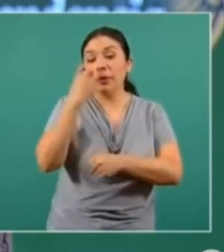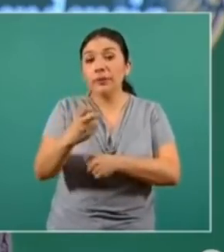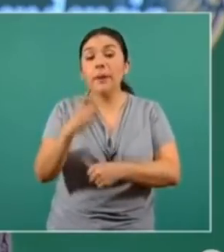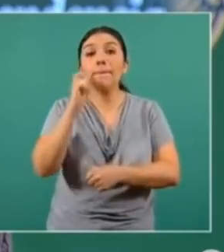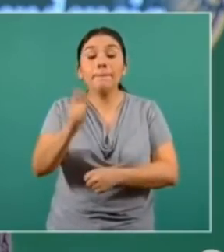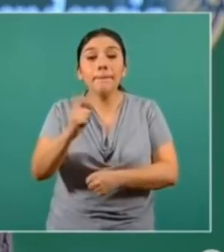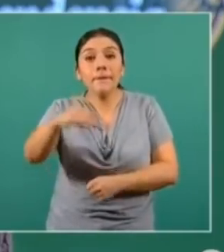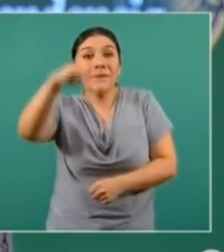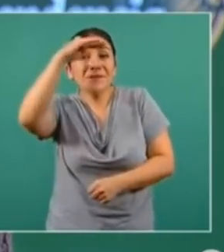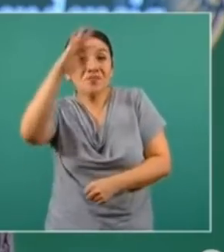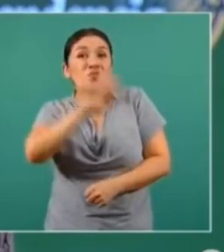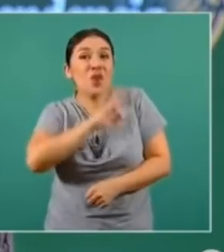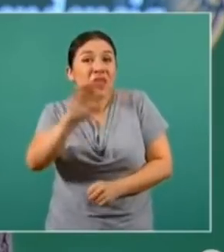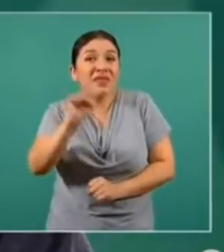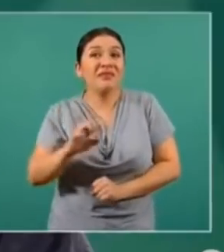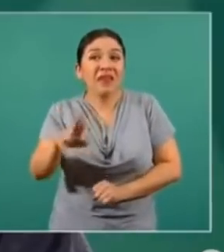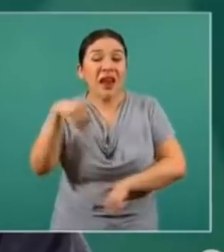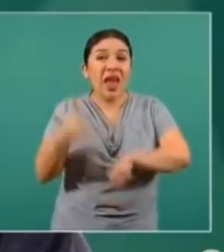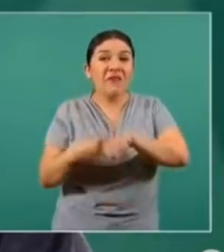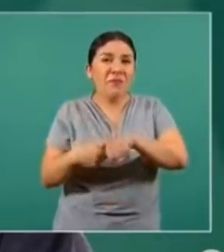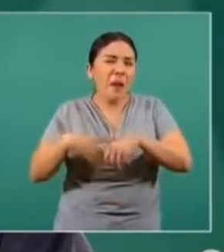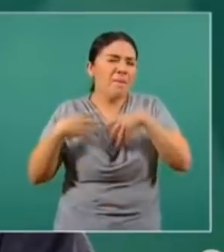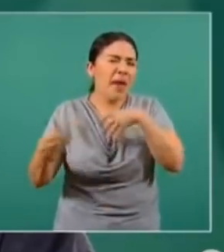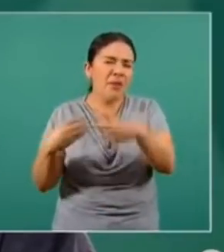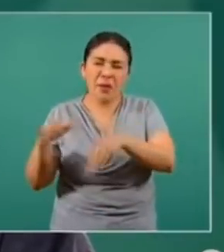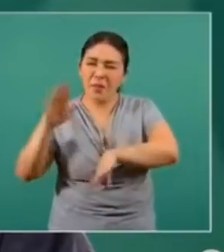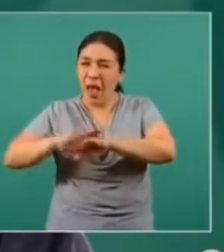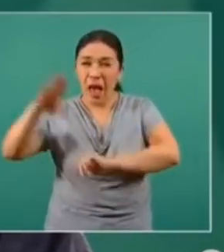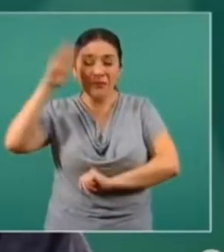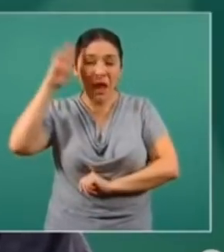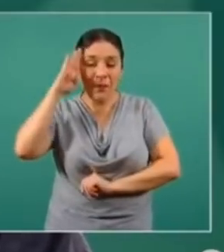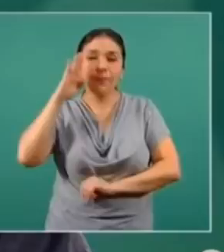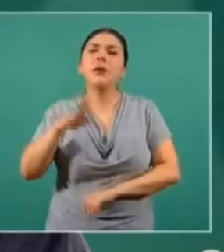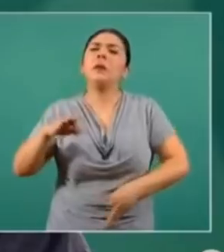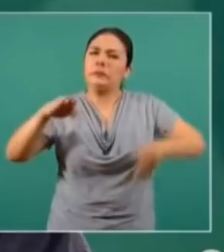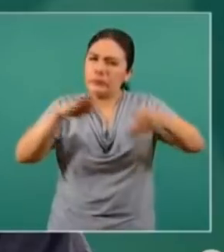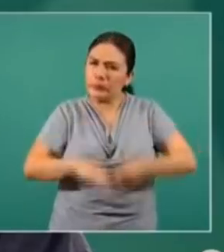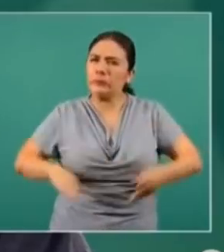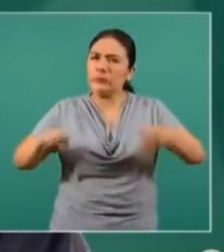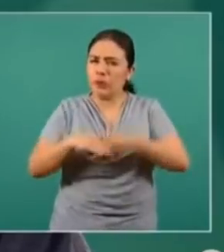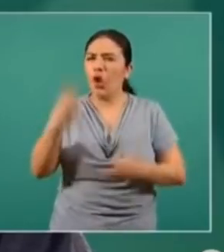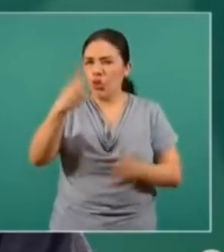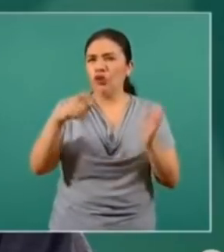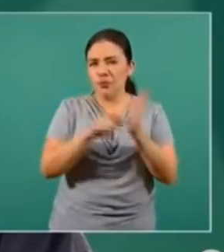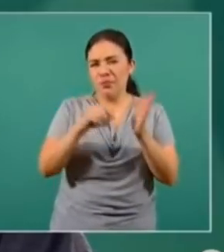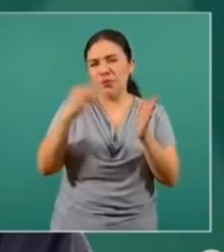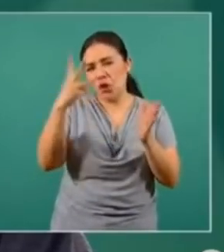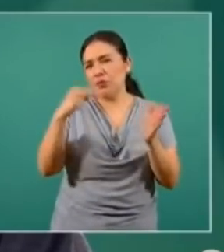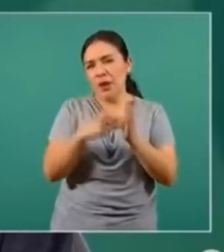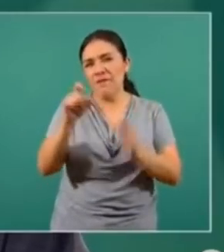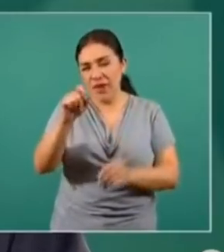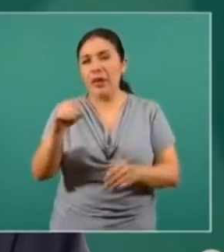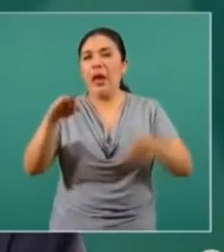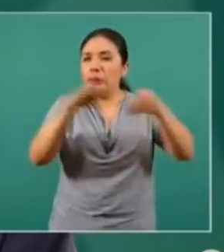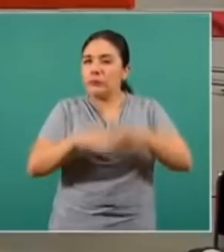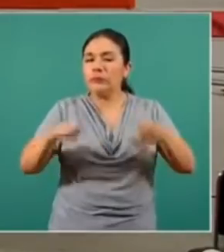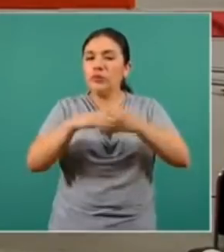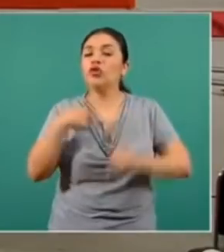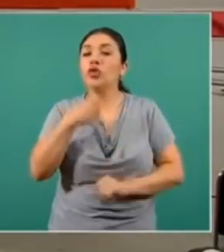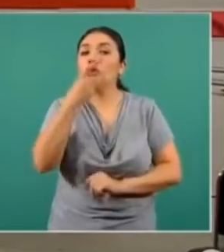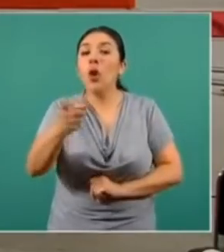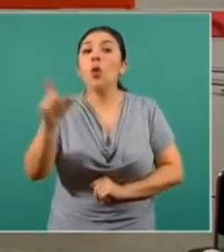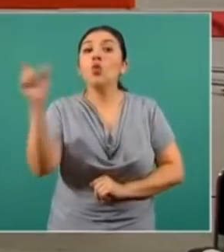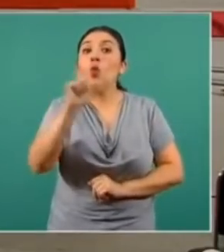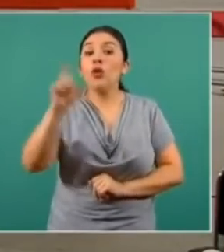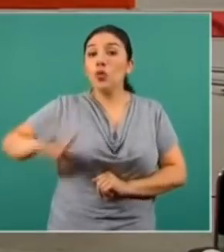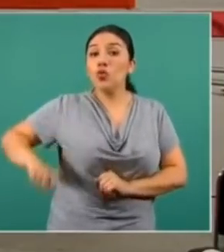lo que podría resultar en una pandemia. En muchas ocasiones a lo largo de 2020 hemos comentado sobre el momento